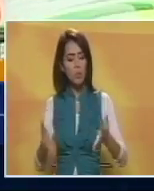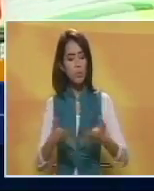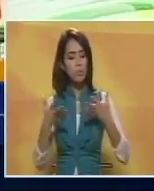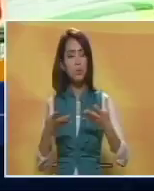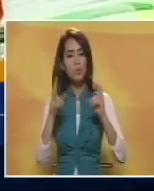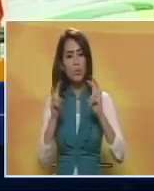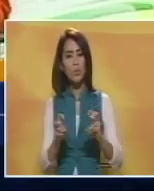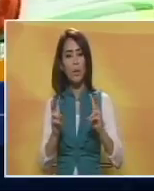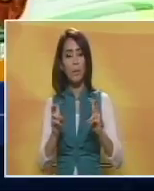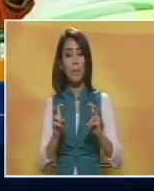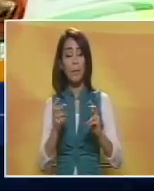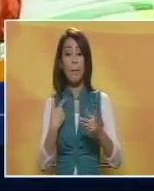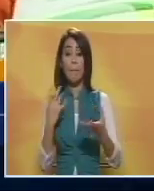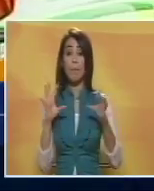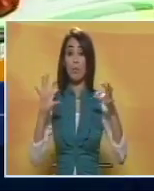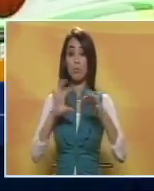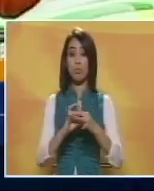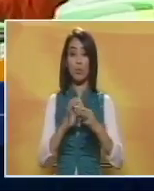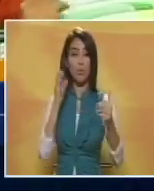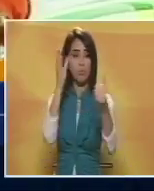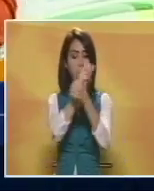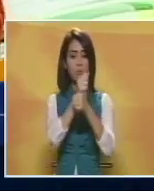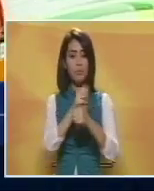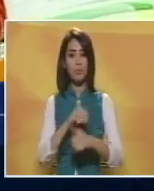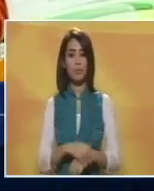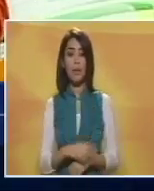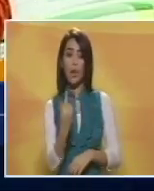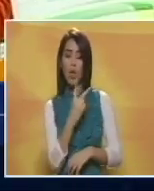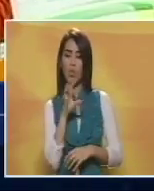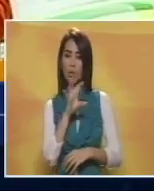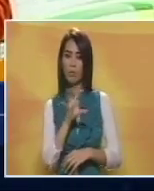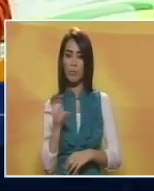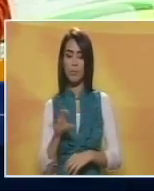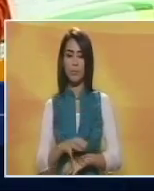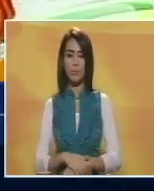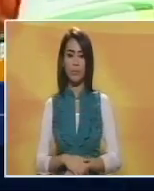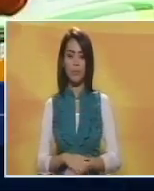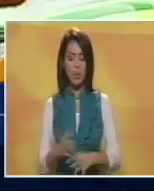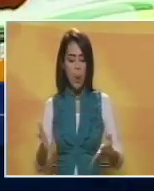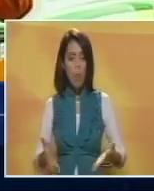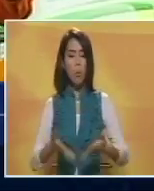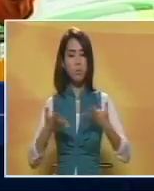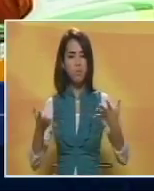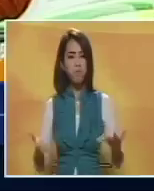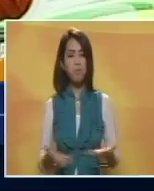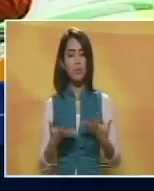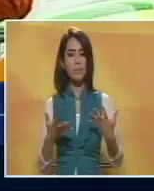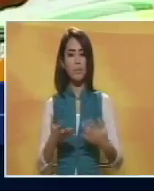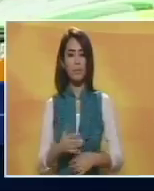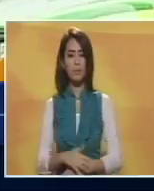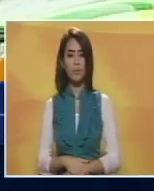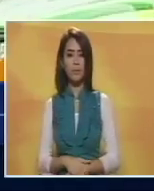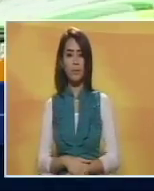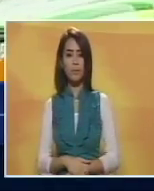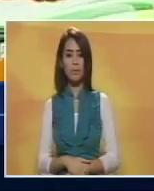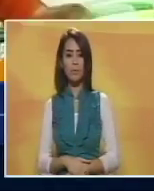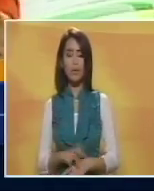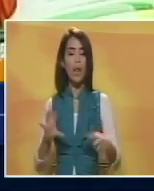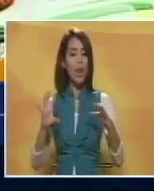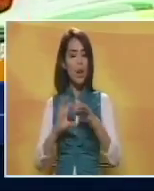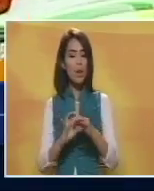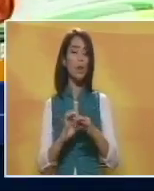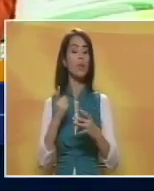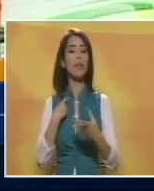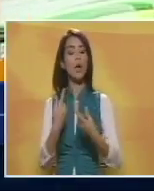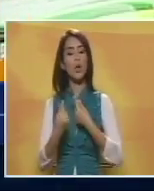innovación, para unir logros que se tienen en común y seguir impulsando en el marco del ALBA la gran zona